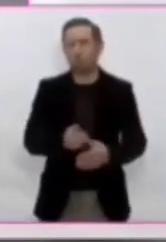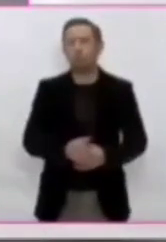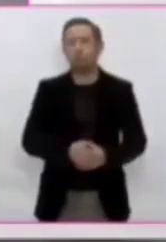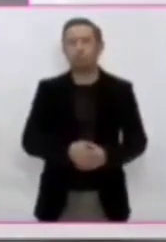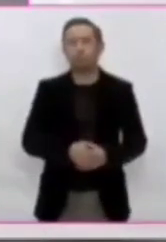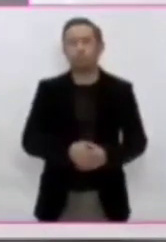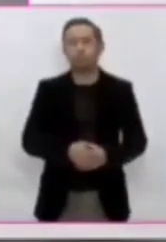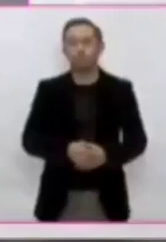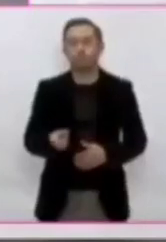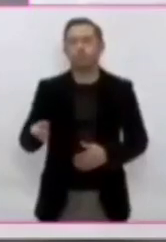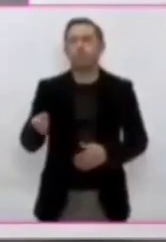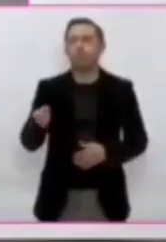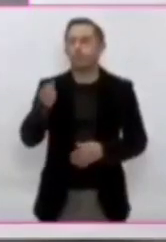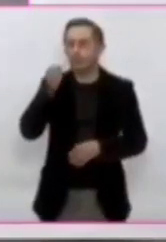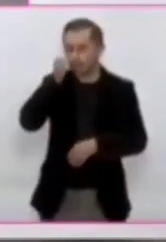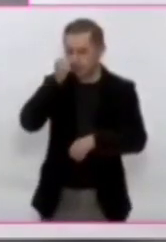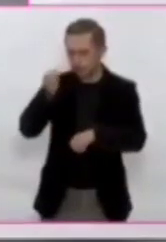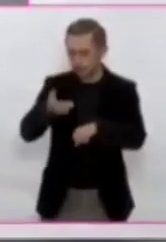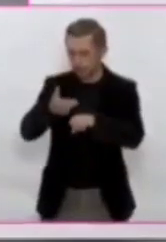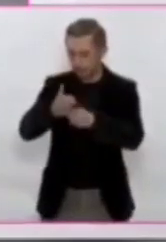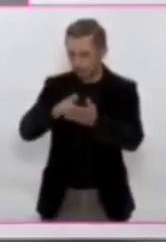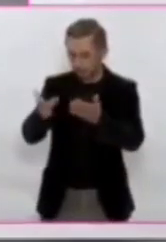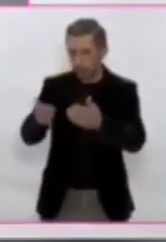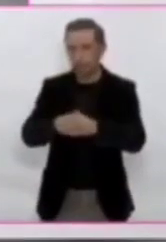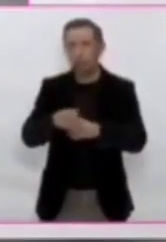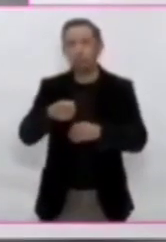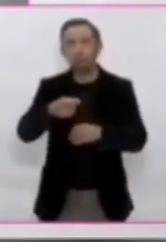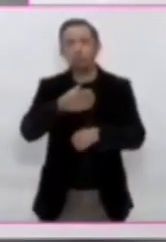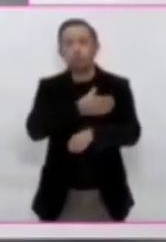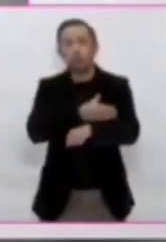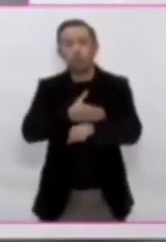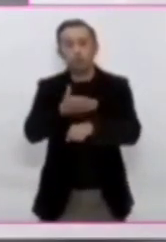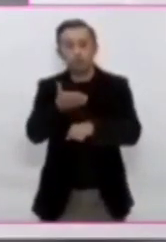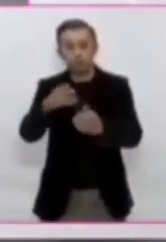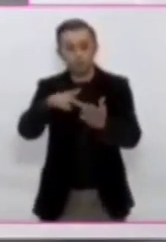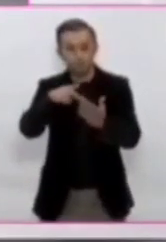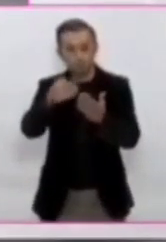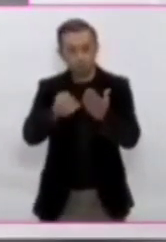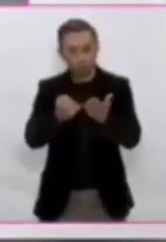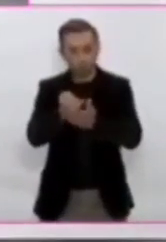Gracias, señor secretario. Colega, está a su consideración el proyecto de resolución.